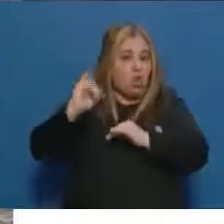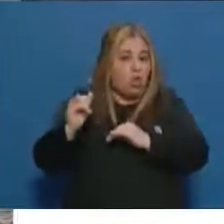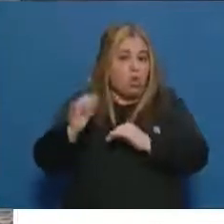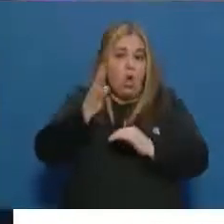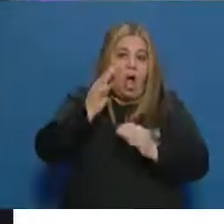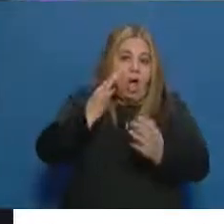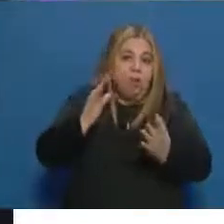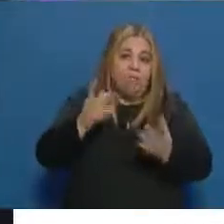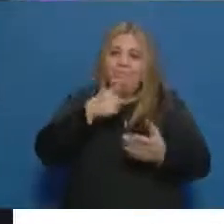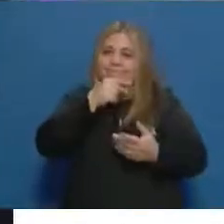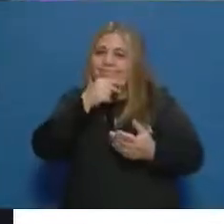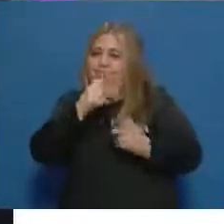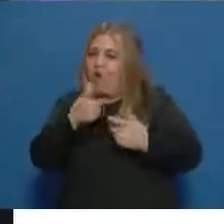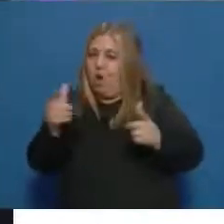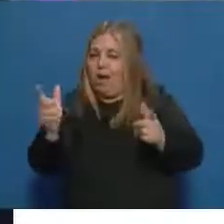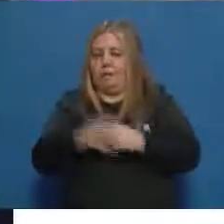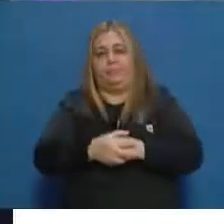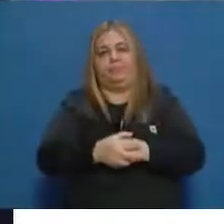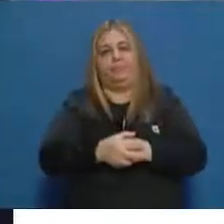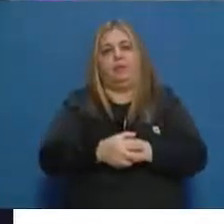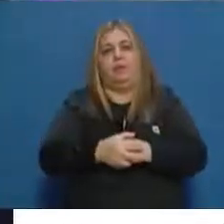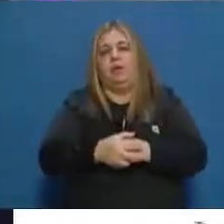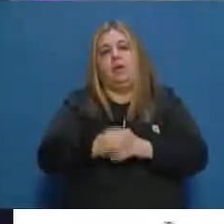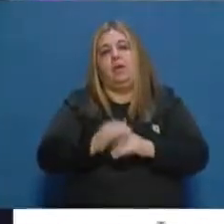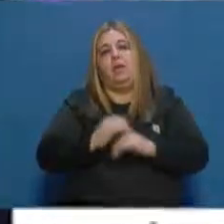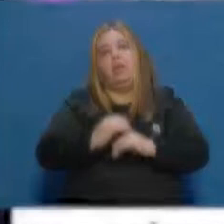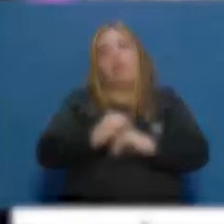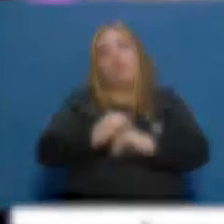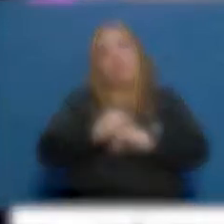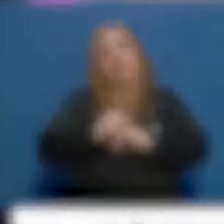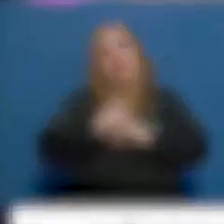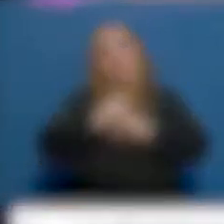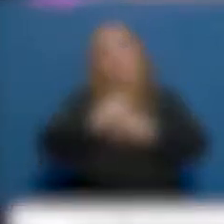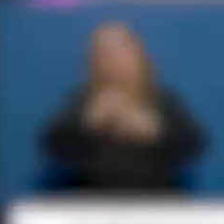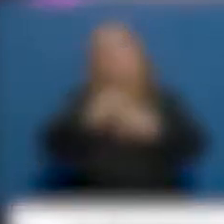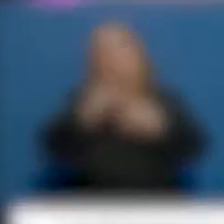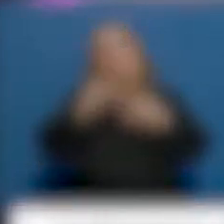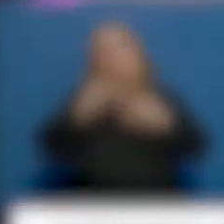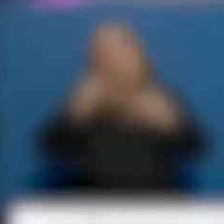estas son las informaciones de última hora respecto de esta situación.